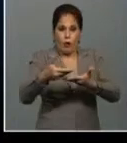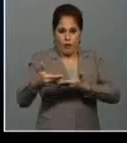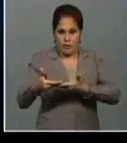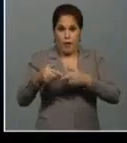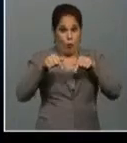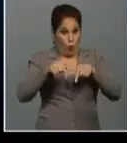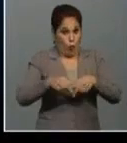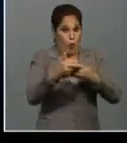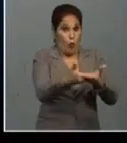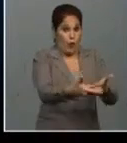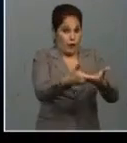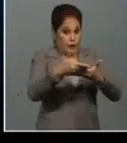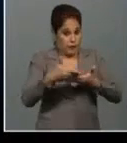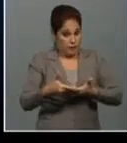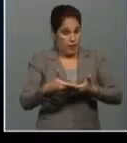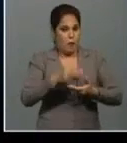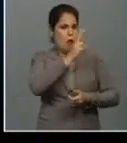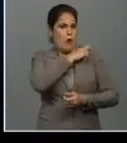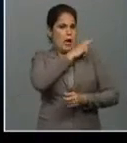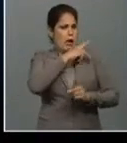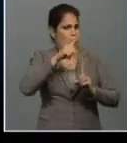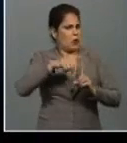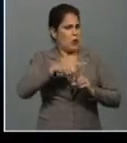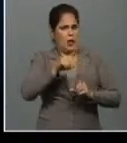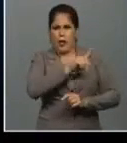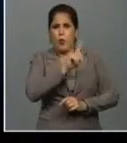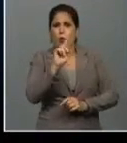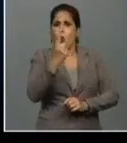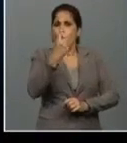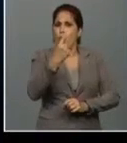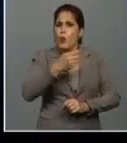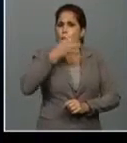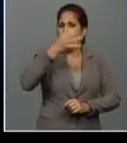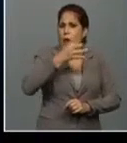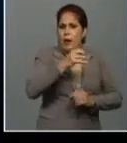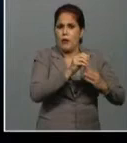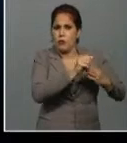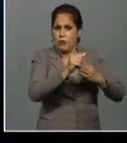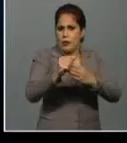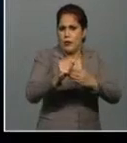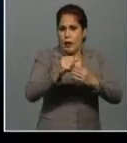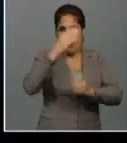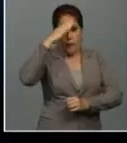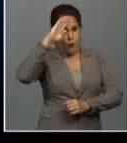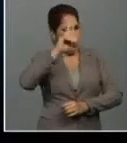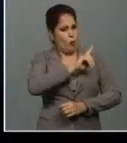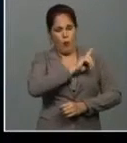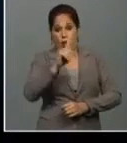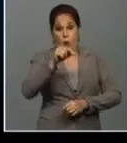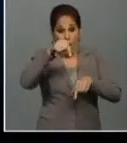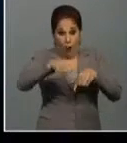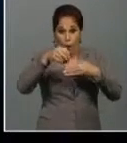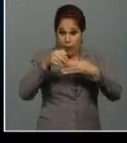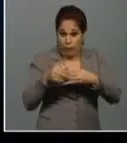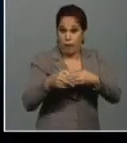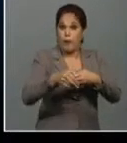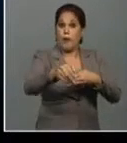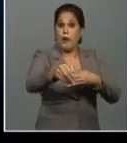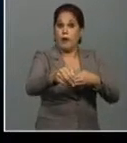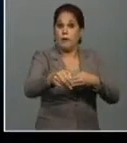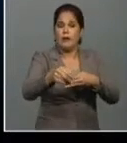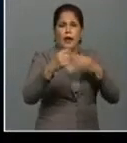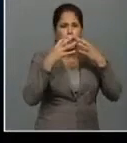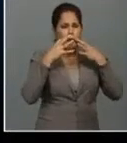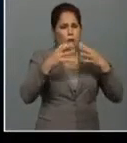o lo que recibimos hoy no son cargos y tareas no es sólo la conducción de un país señaló díaz canel lo que tenemos por delante es una